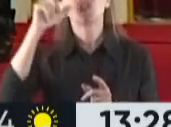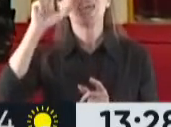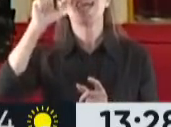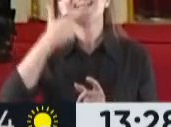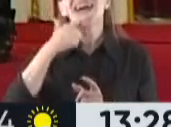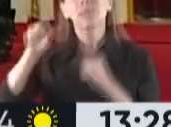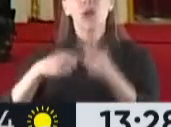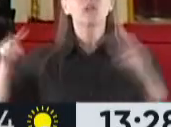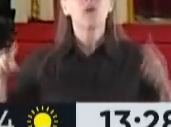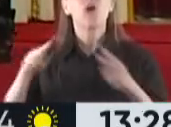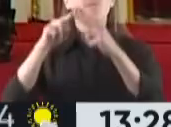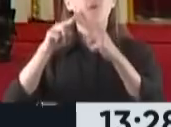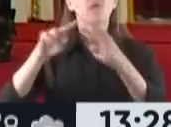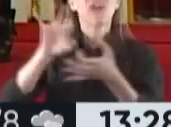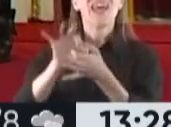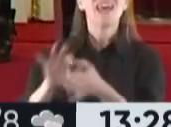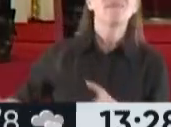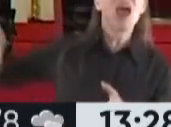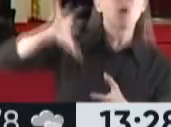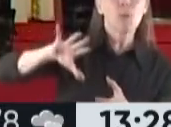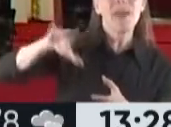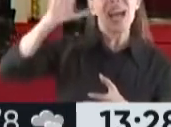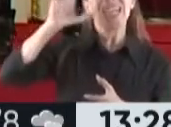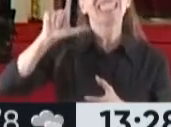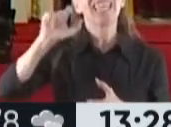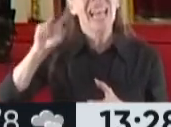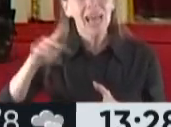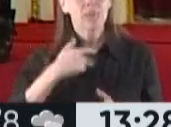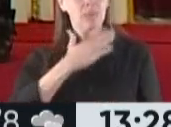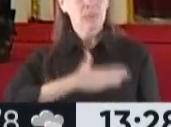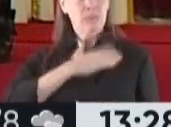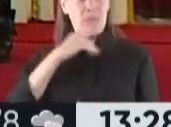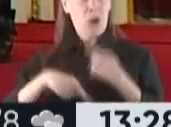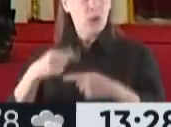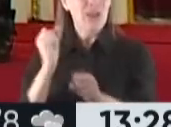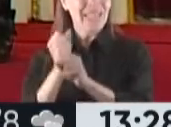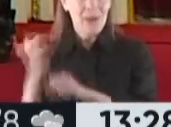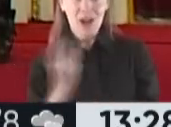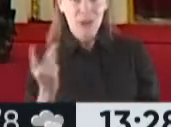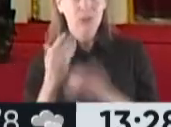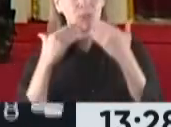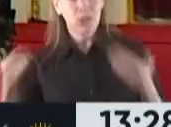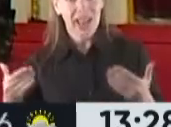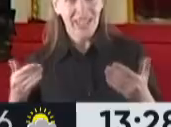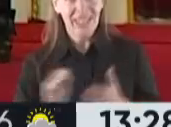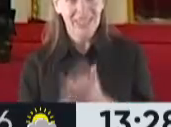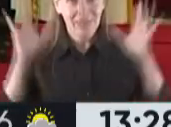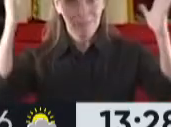Unión Europea-CELAC y estaré encantada de continuar con el trabajo que tenemos ante nosotros. Gracias.